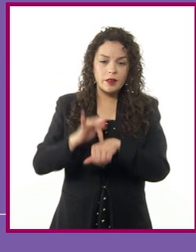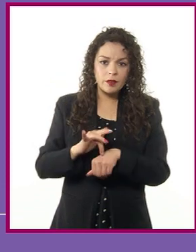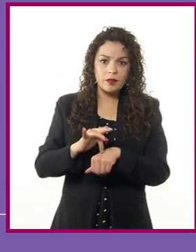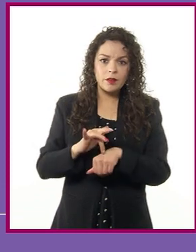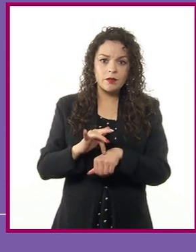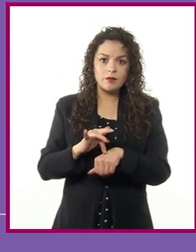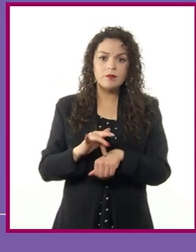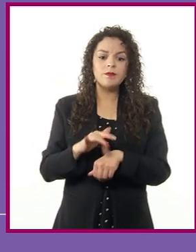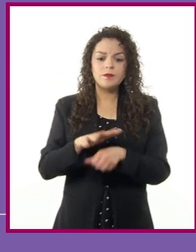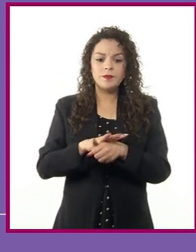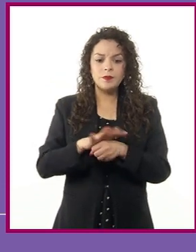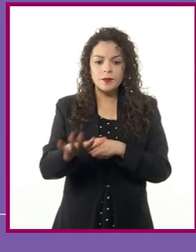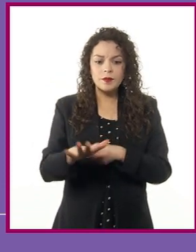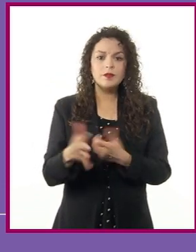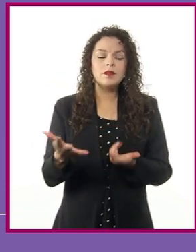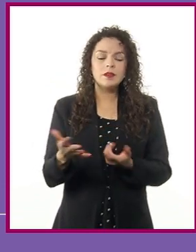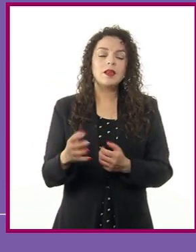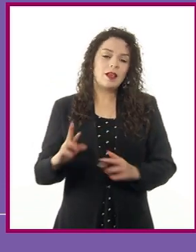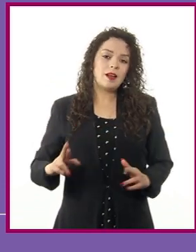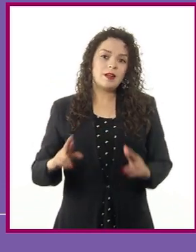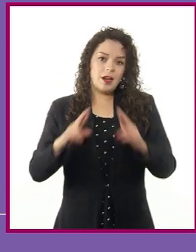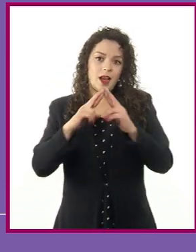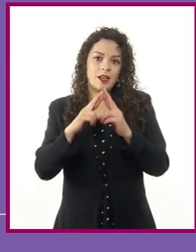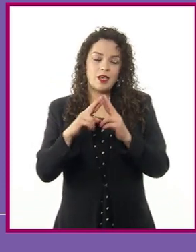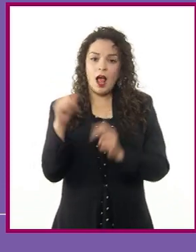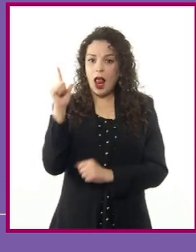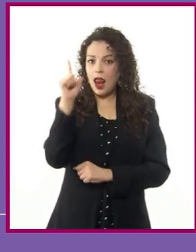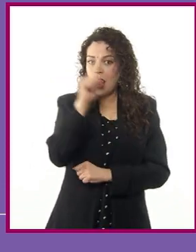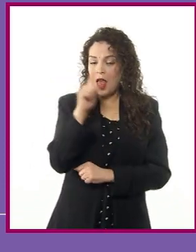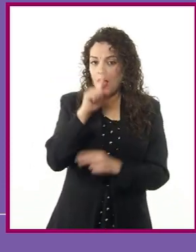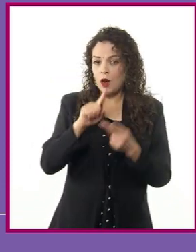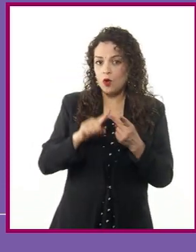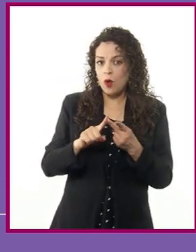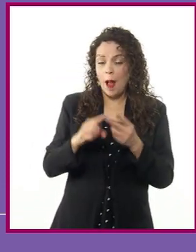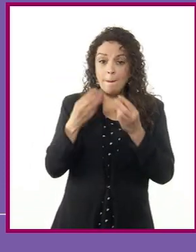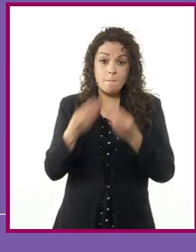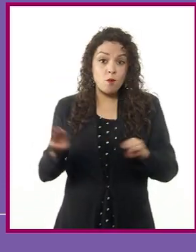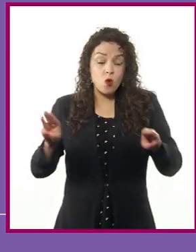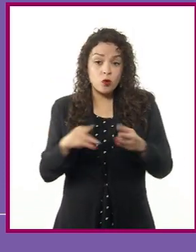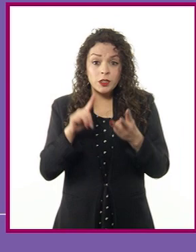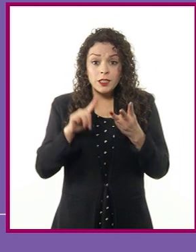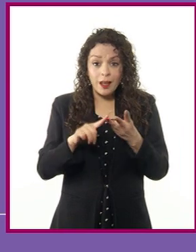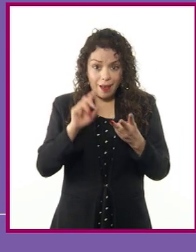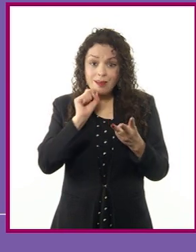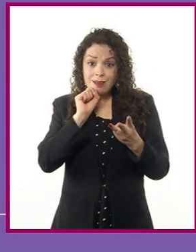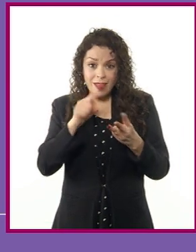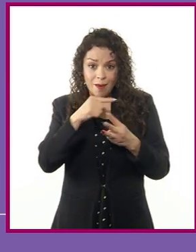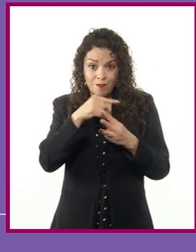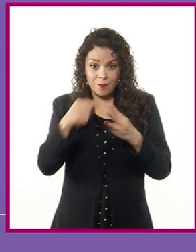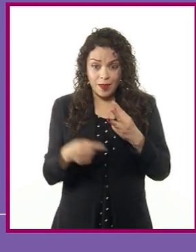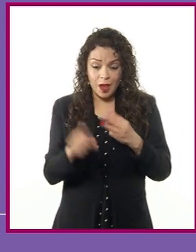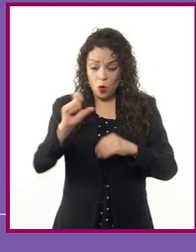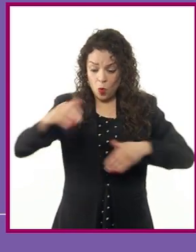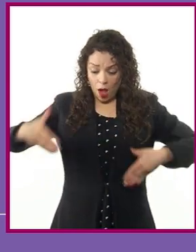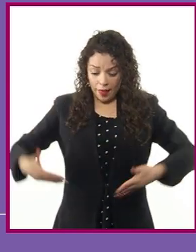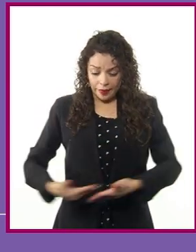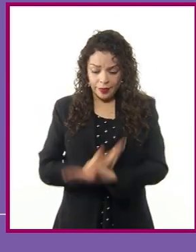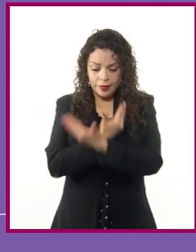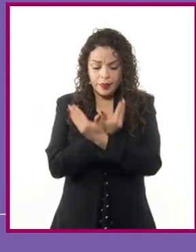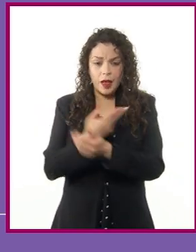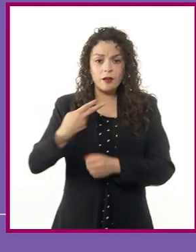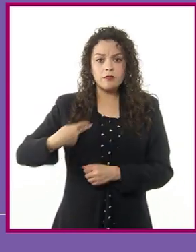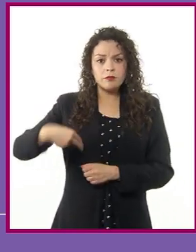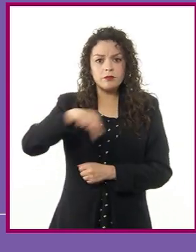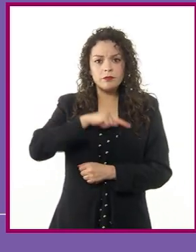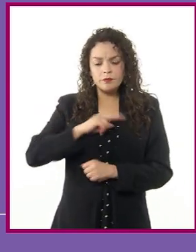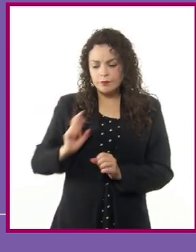Por ejemplo, la religión, la lengua o la música. Desde que nacemos, nos integramos a